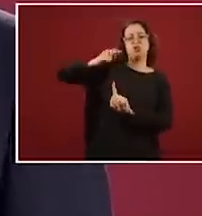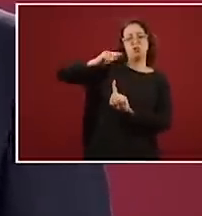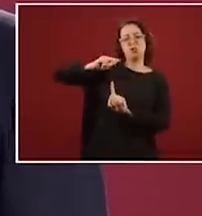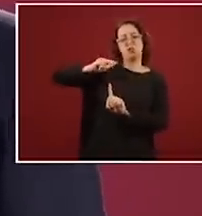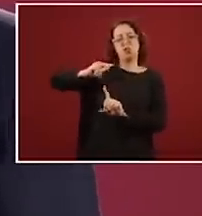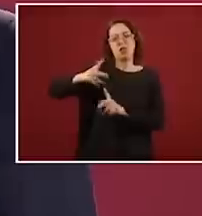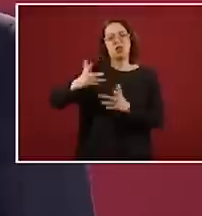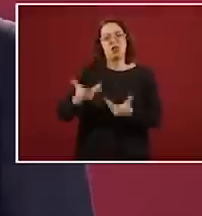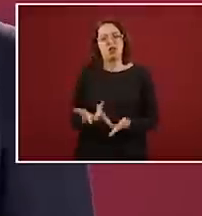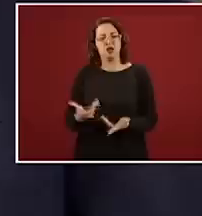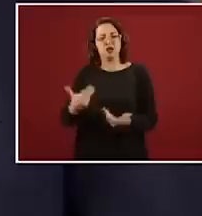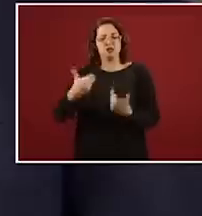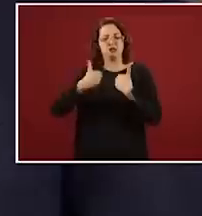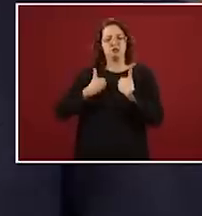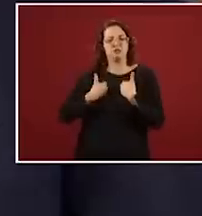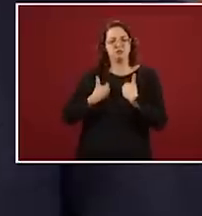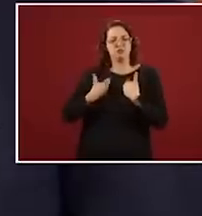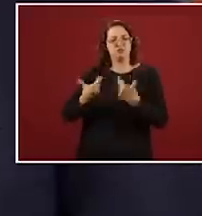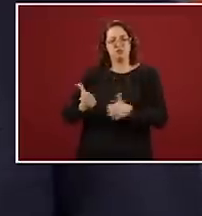cacique,